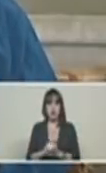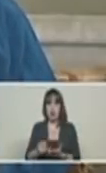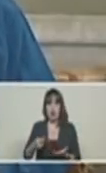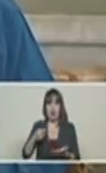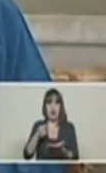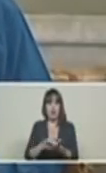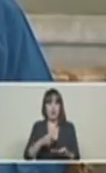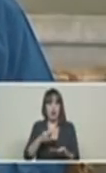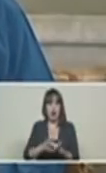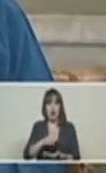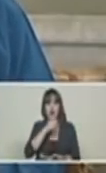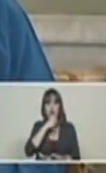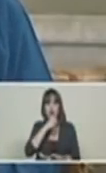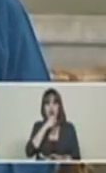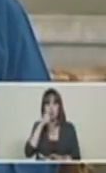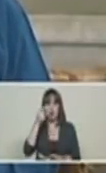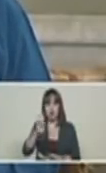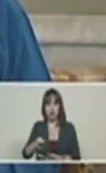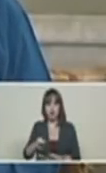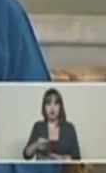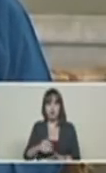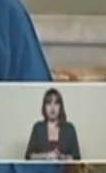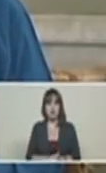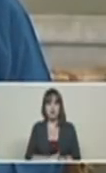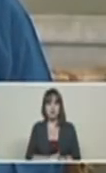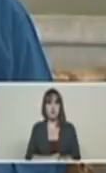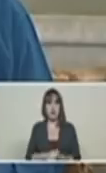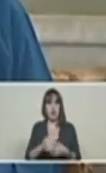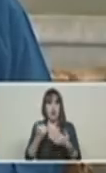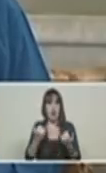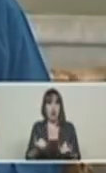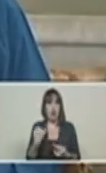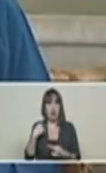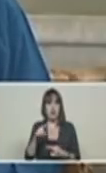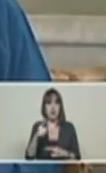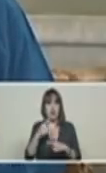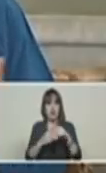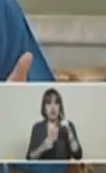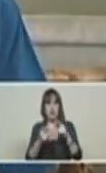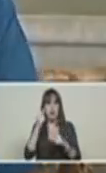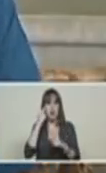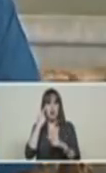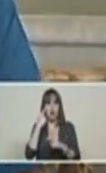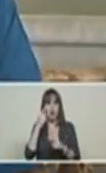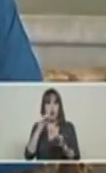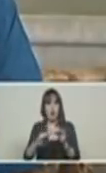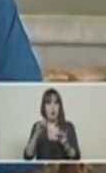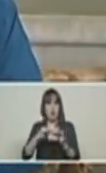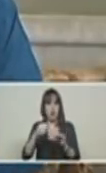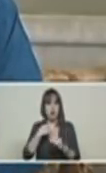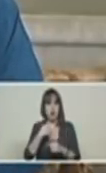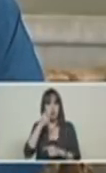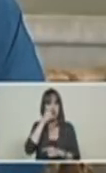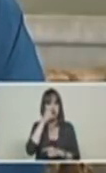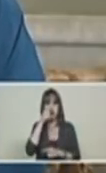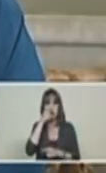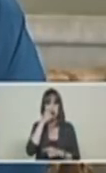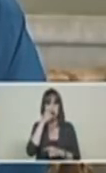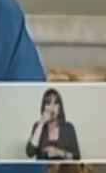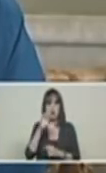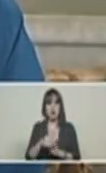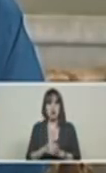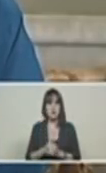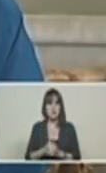también. Los pensionados tienen ahora medio Petro y estoy yo siempre vigilando para que